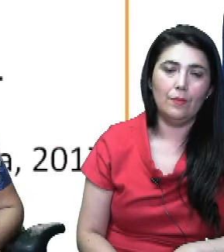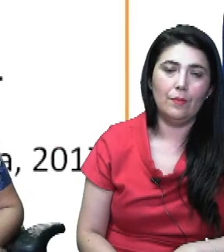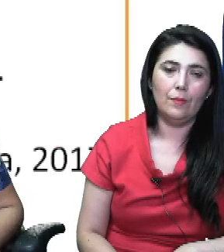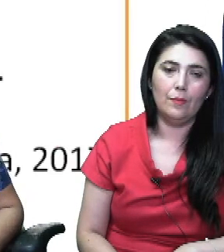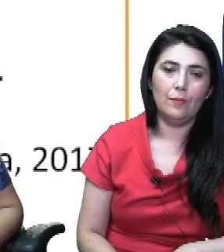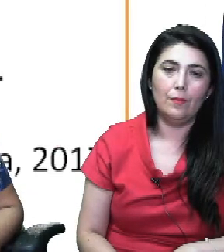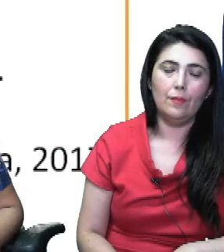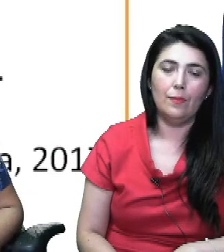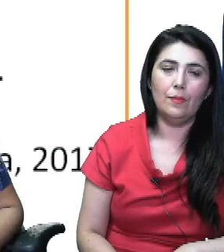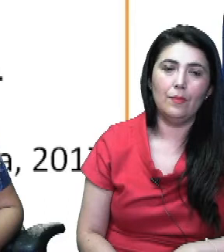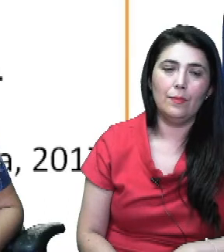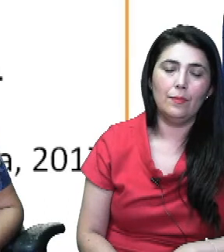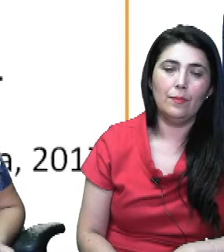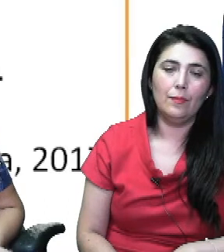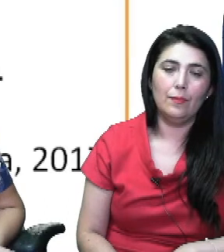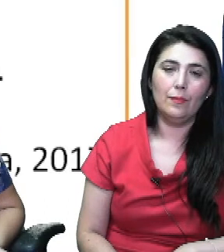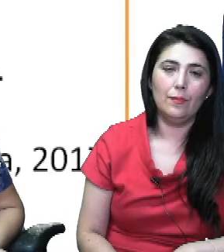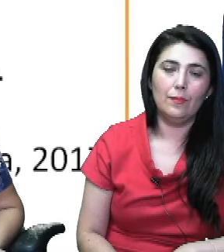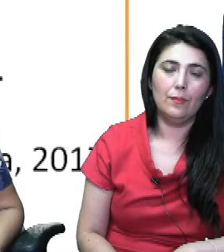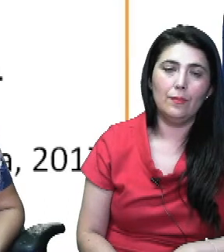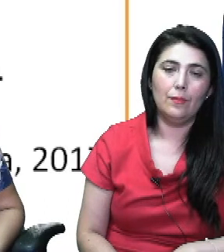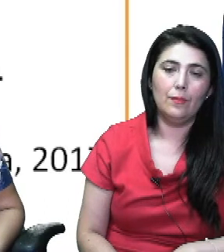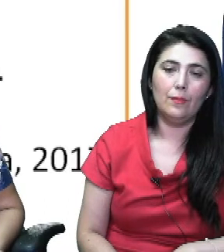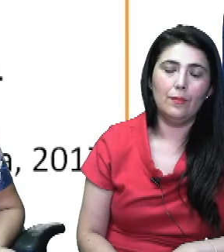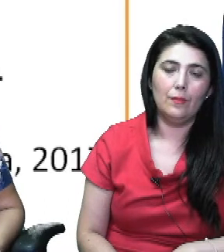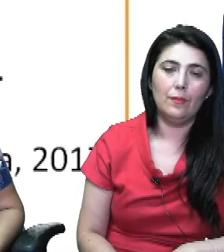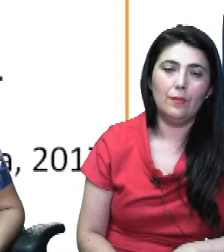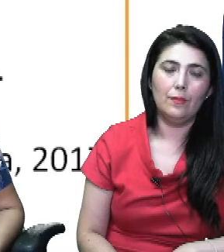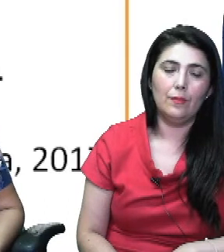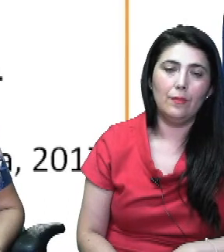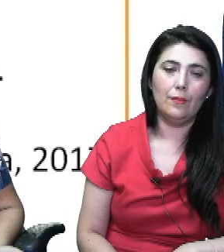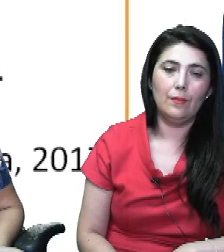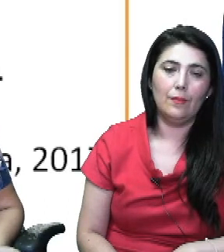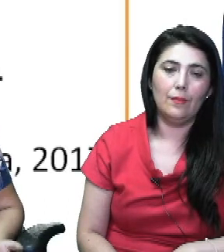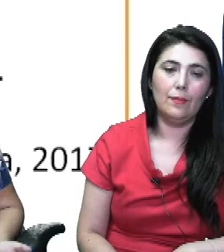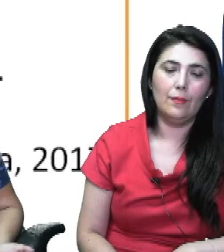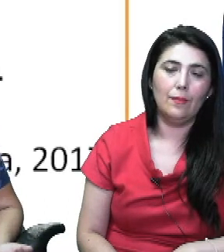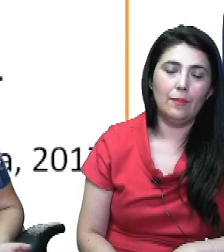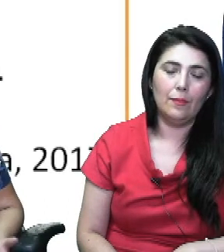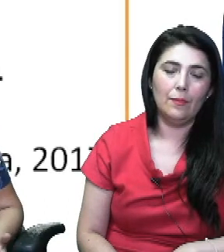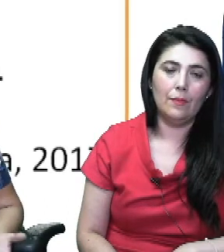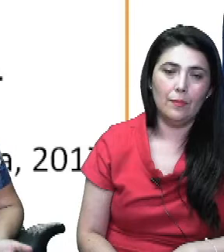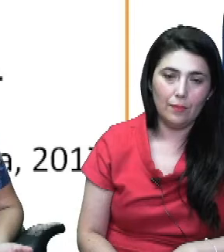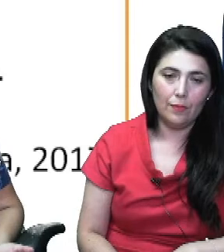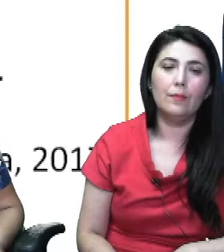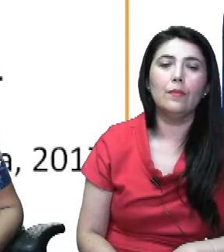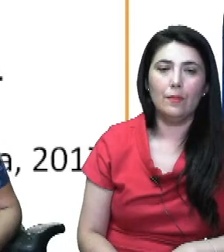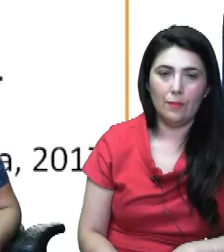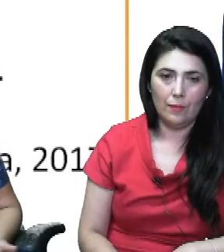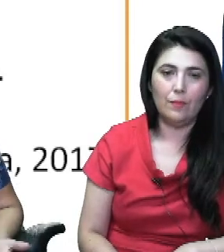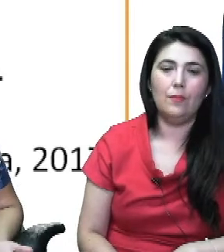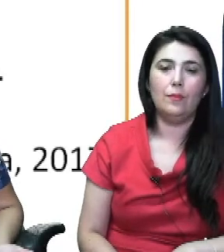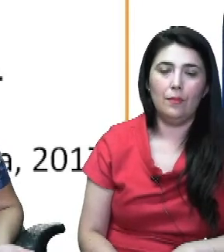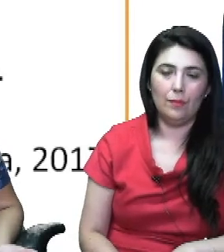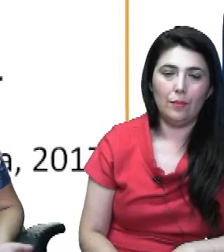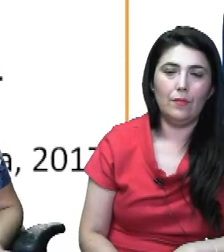de una situación de carácter traumática, la mayoría de las personas van a tener reacciones emocionales bastante intensas, algunas